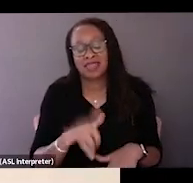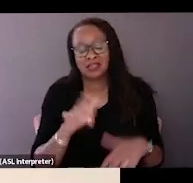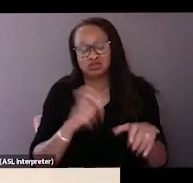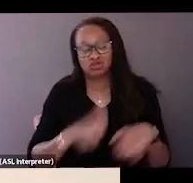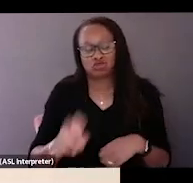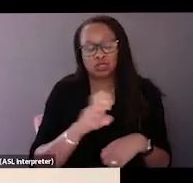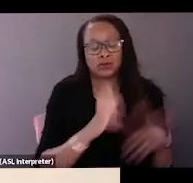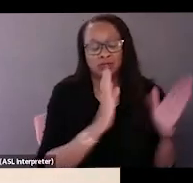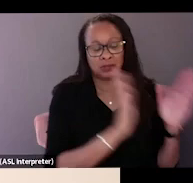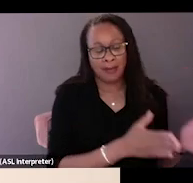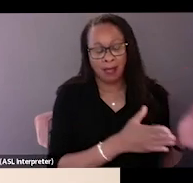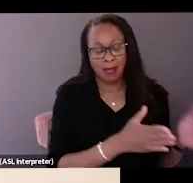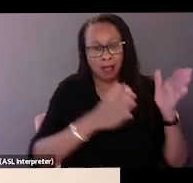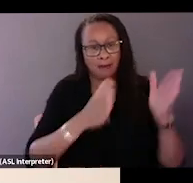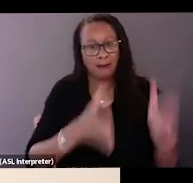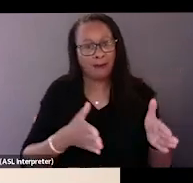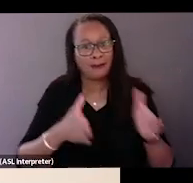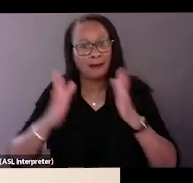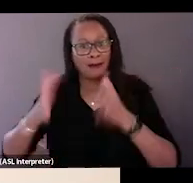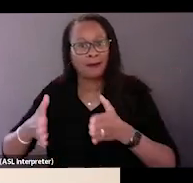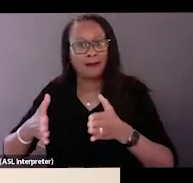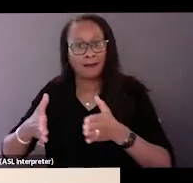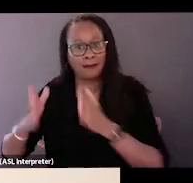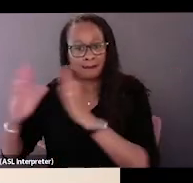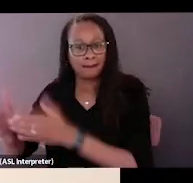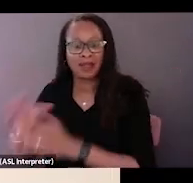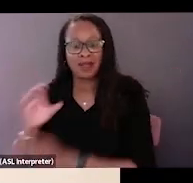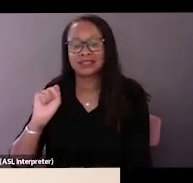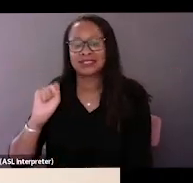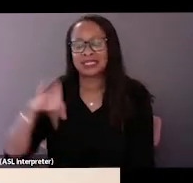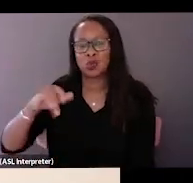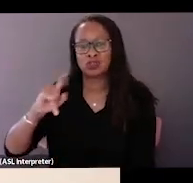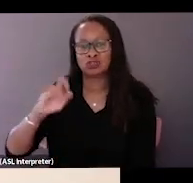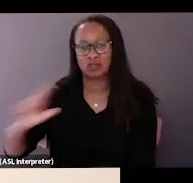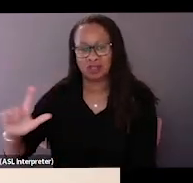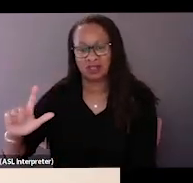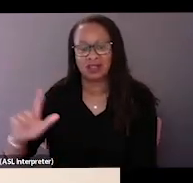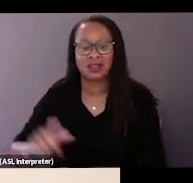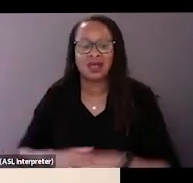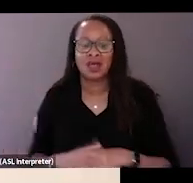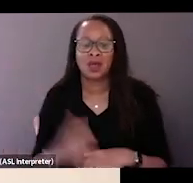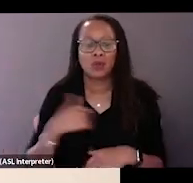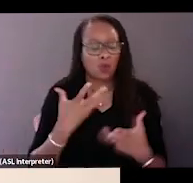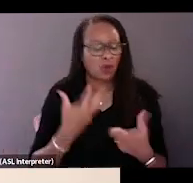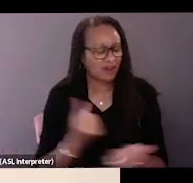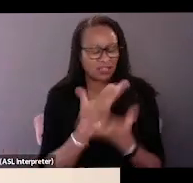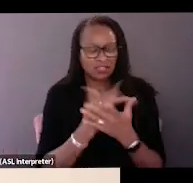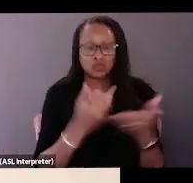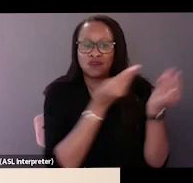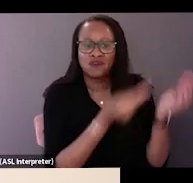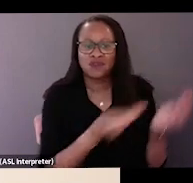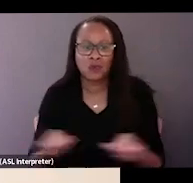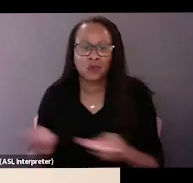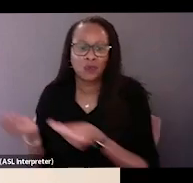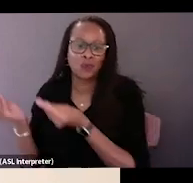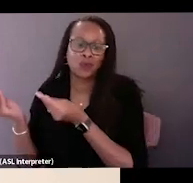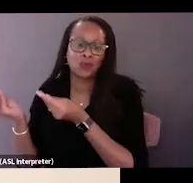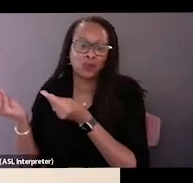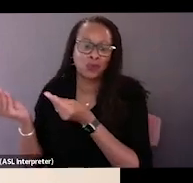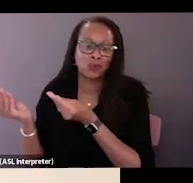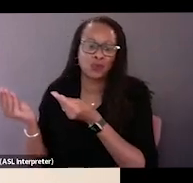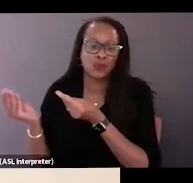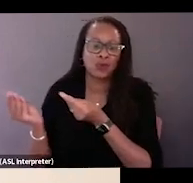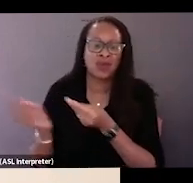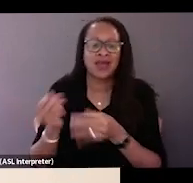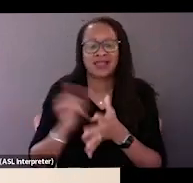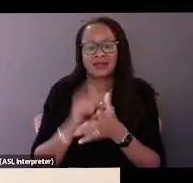que todo fluyera, porque era como la oportunidad que yo tenía de que las demás personas,